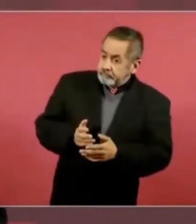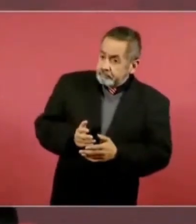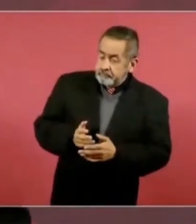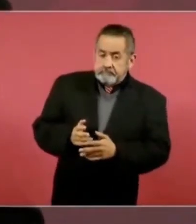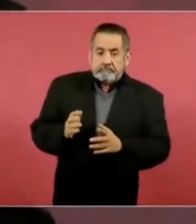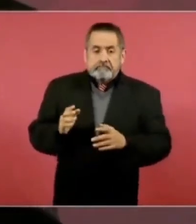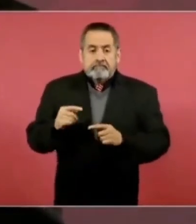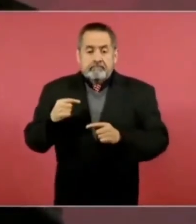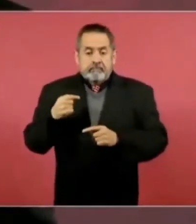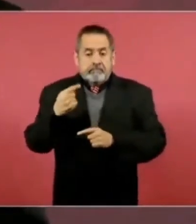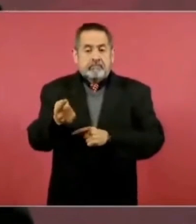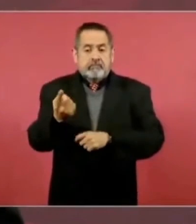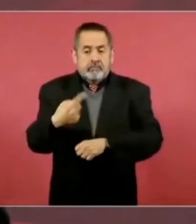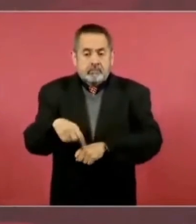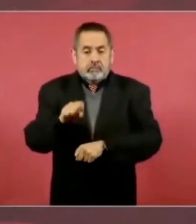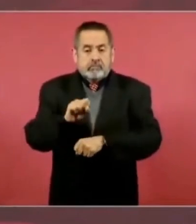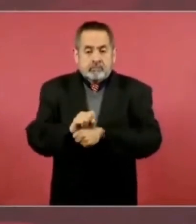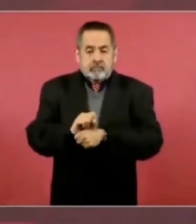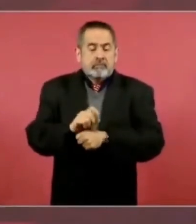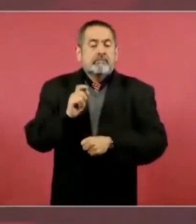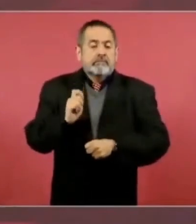a la semana,